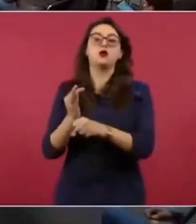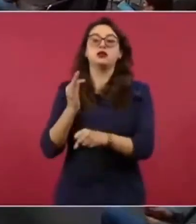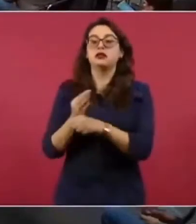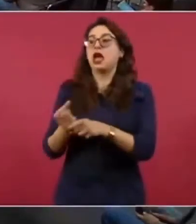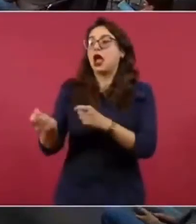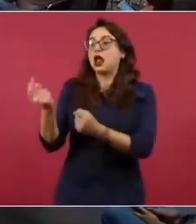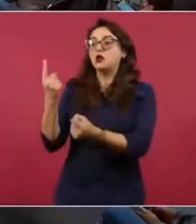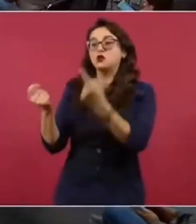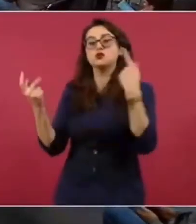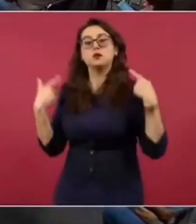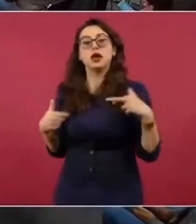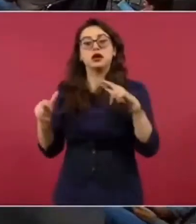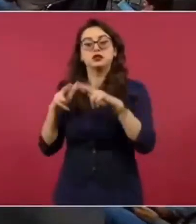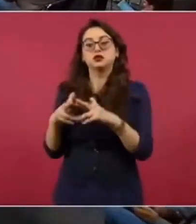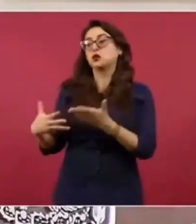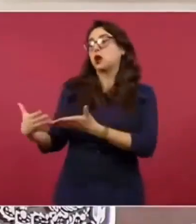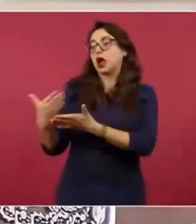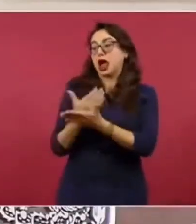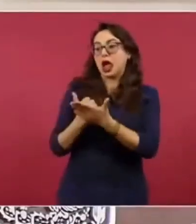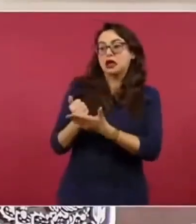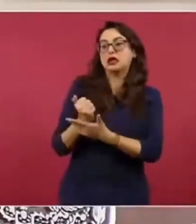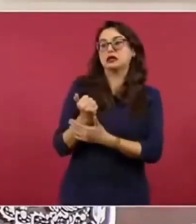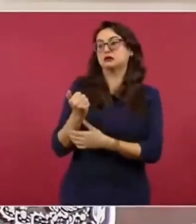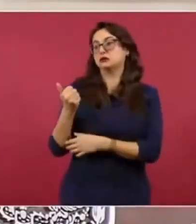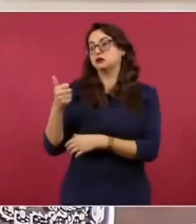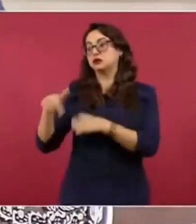precisamente. Esos son los que...